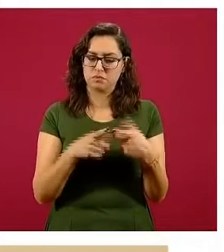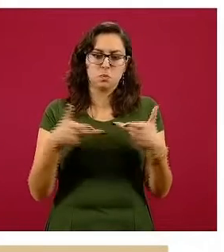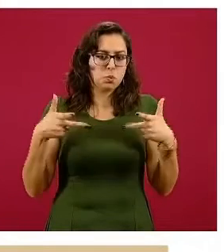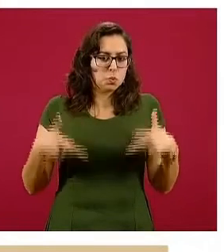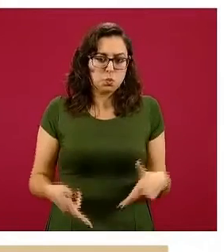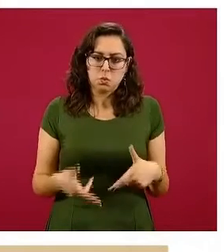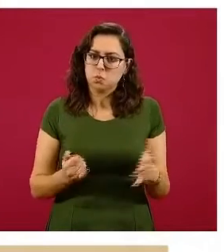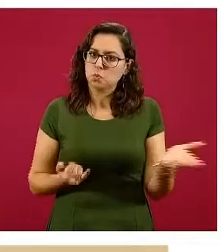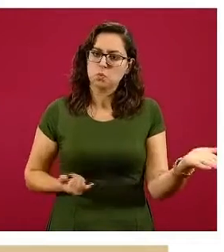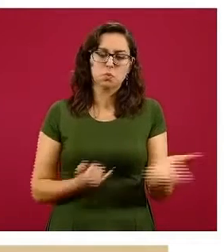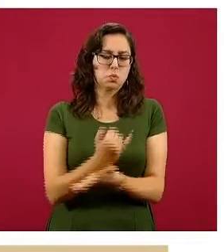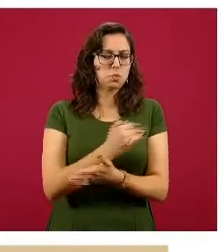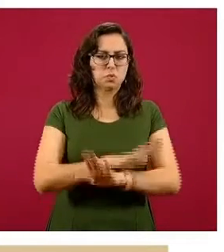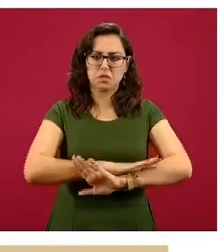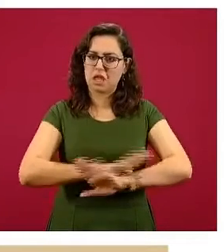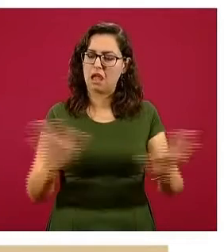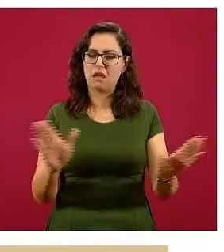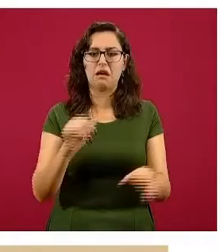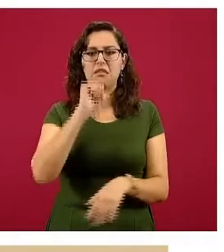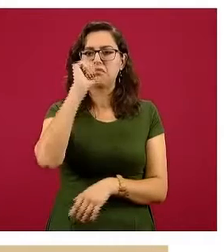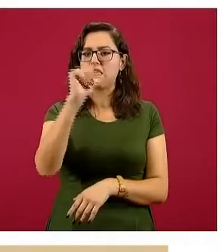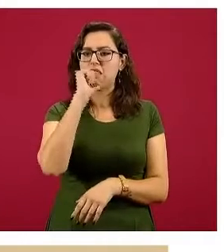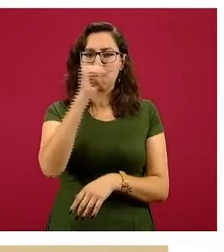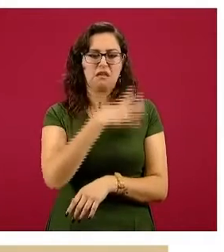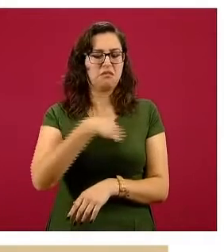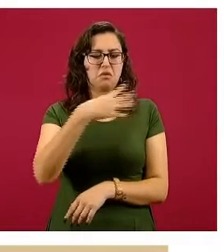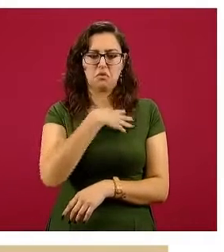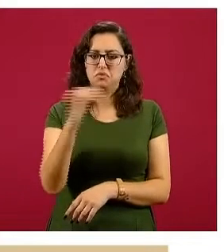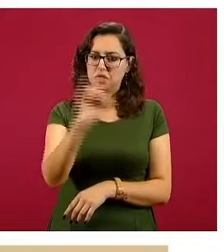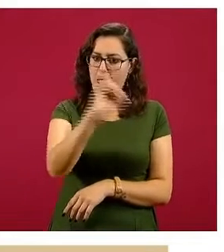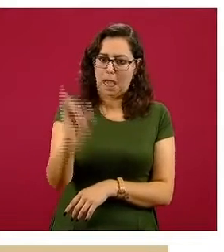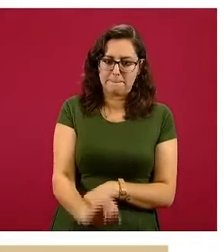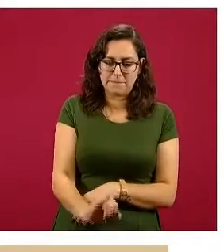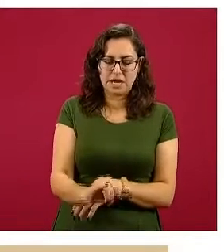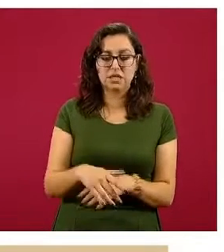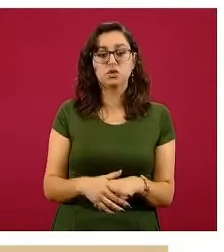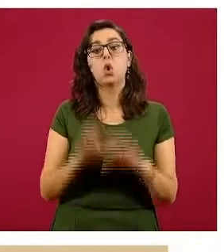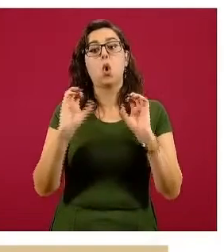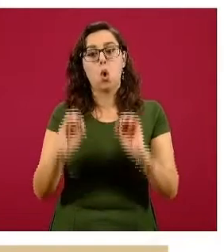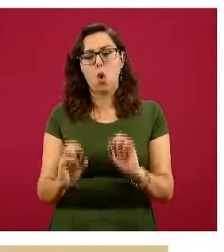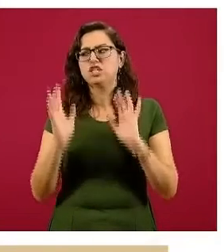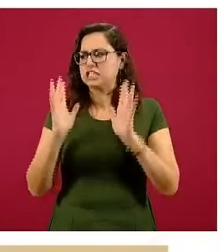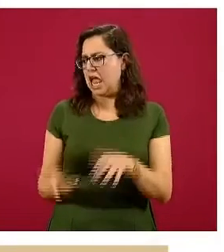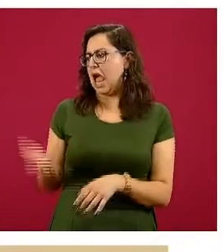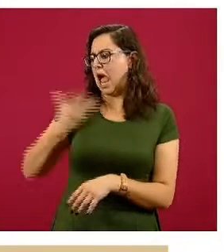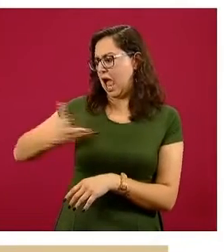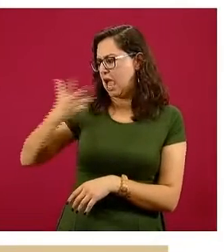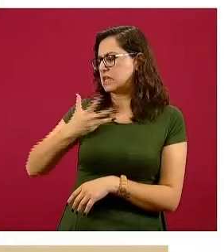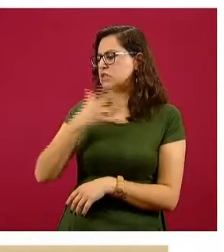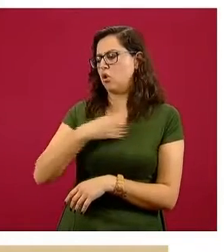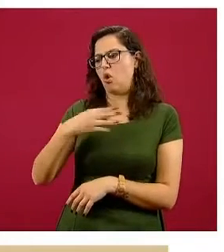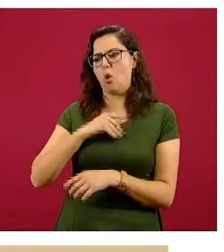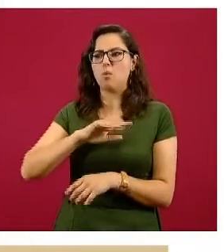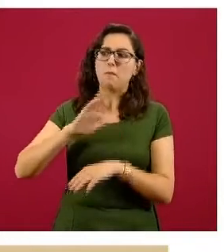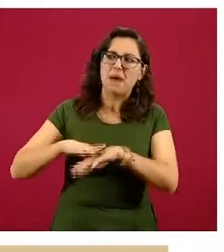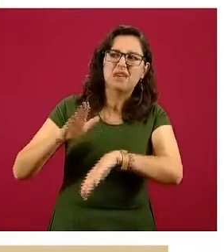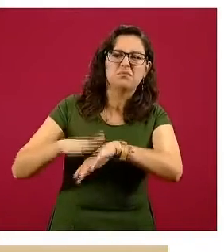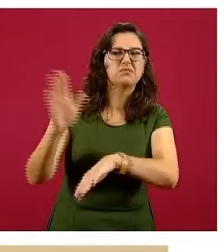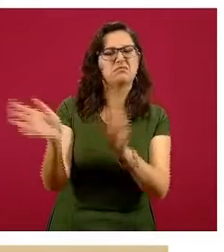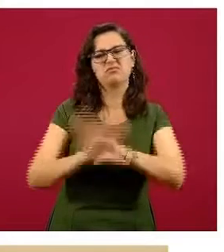para los hombres que han decidido no tener hijos e hijas o no tener más hijos e hijas. Es un método que no